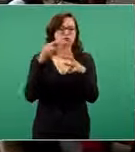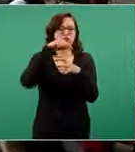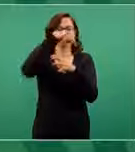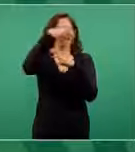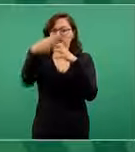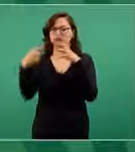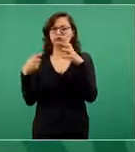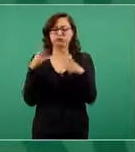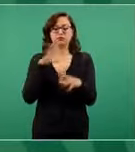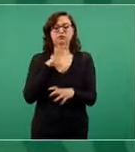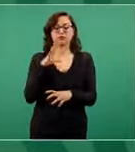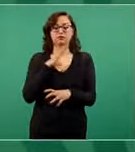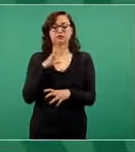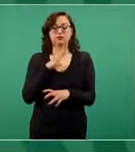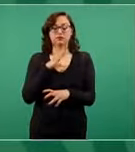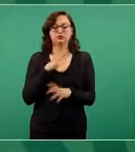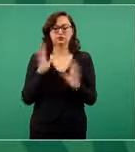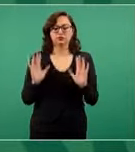Pero